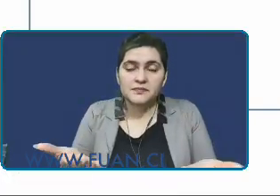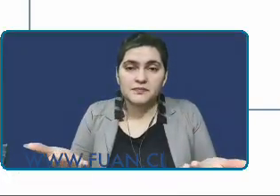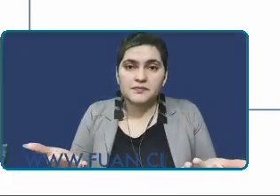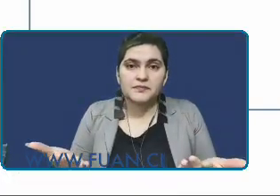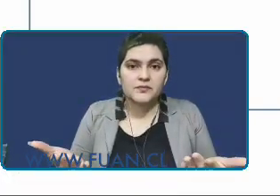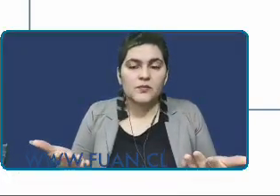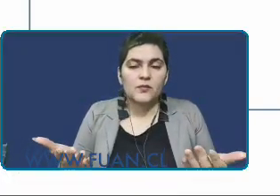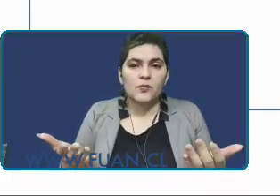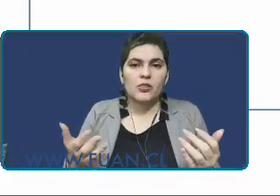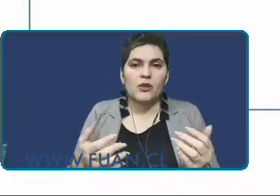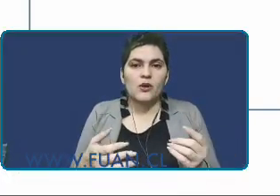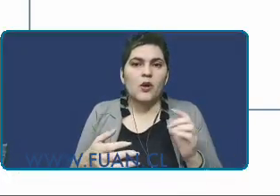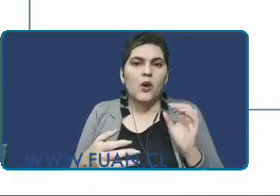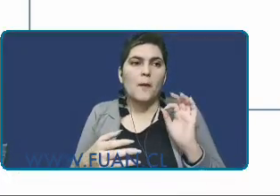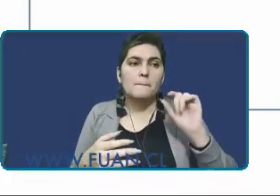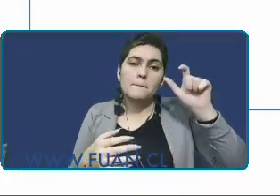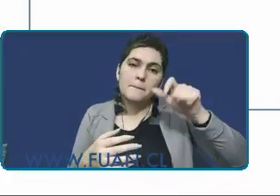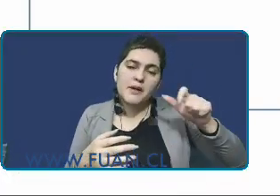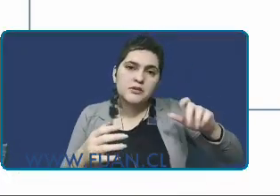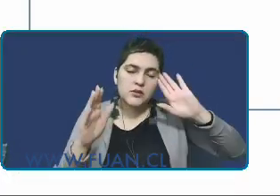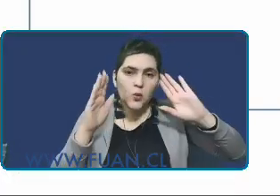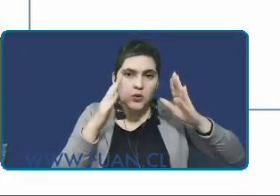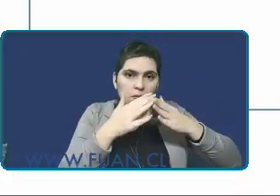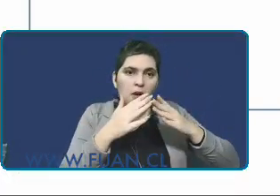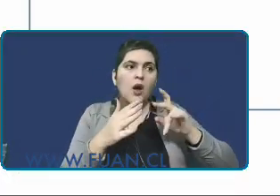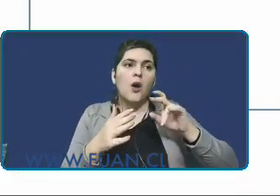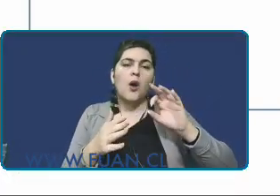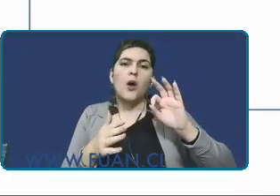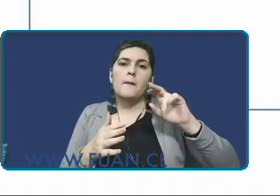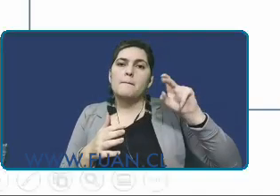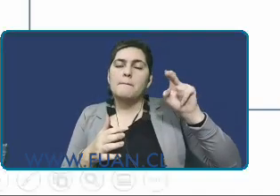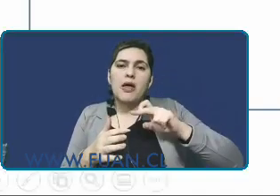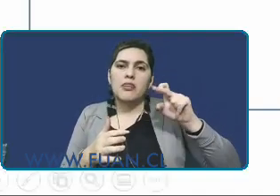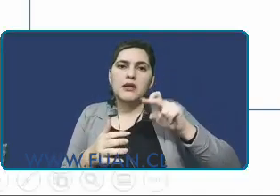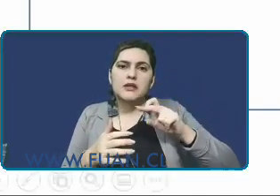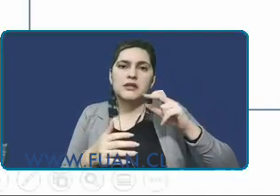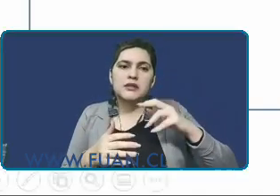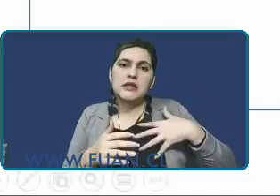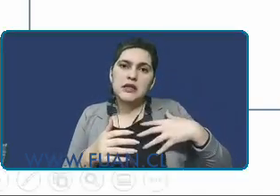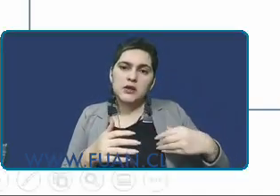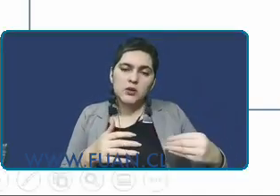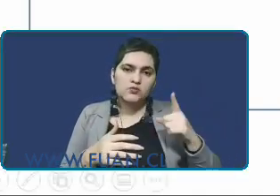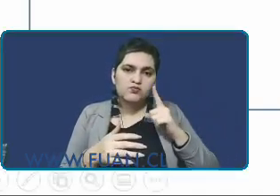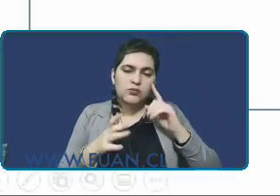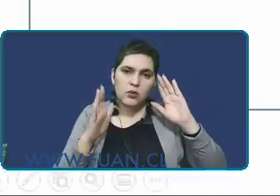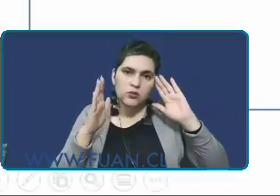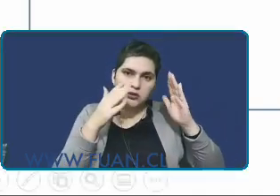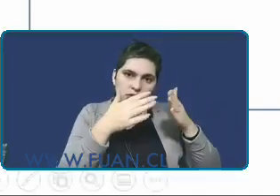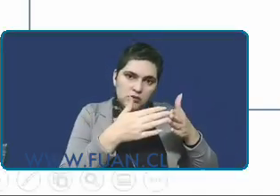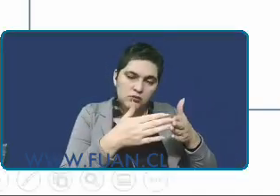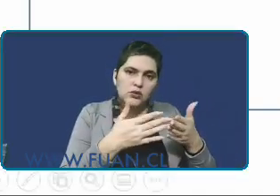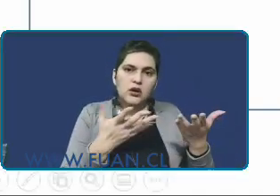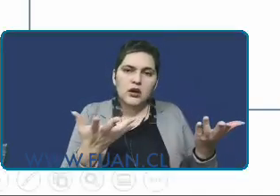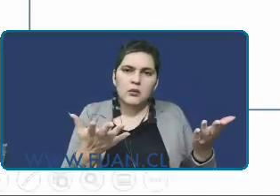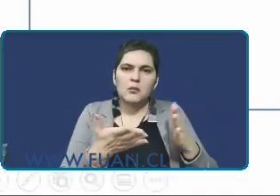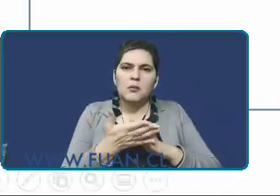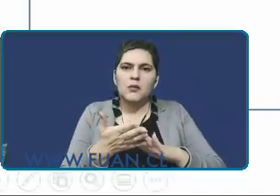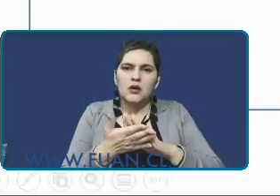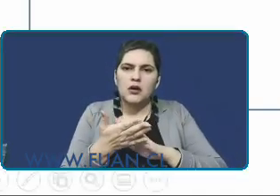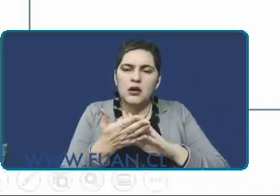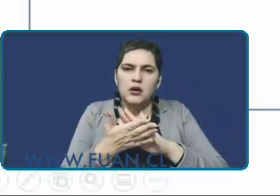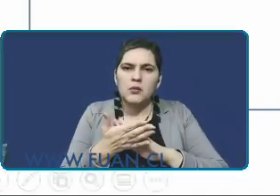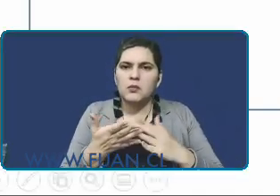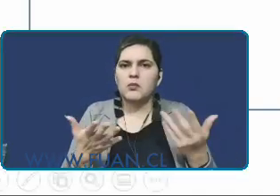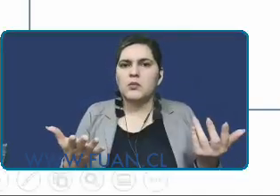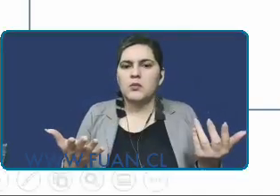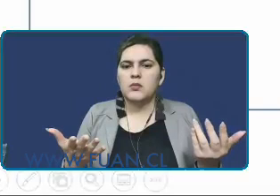a personas autistas o a padres de niños autistas, es que cuando iban a ver los